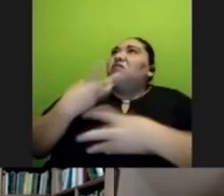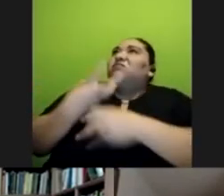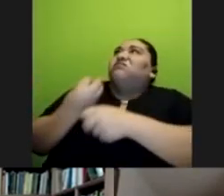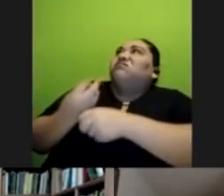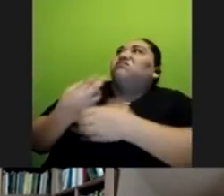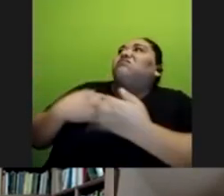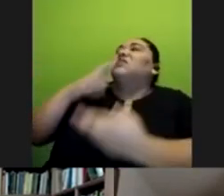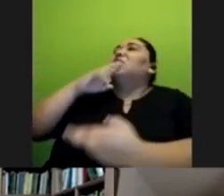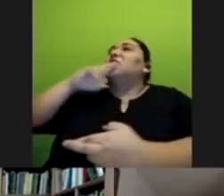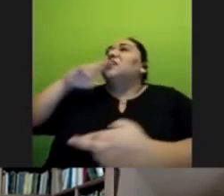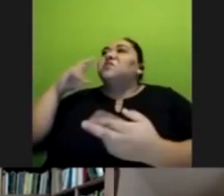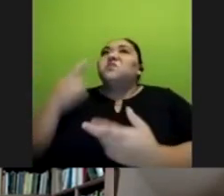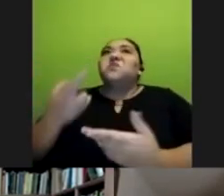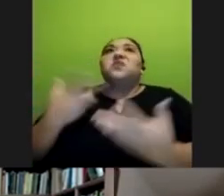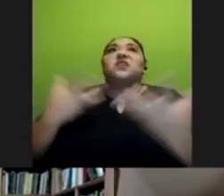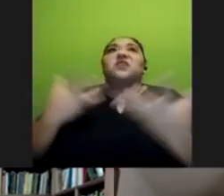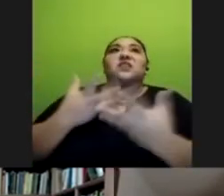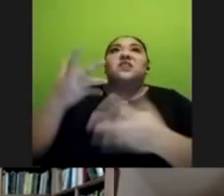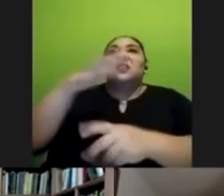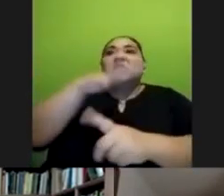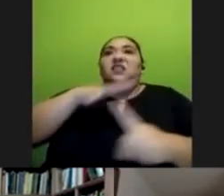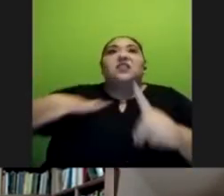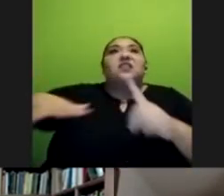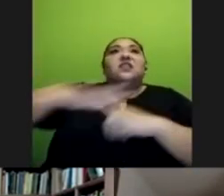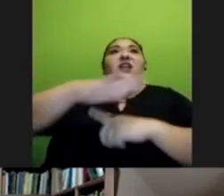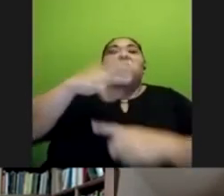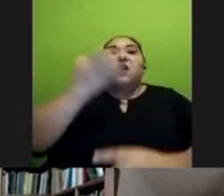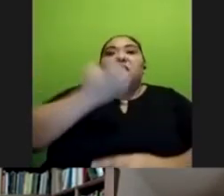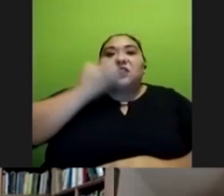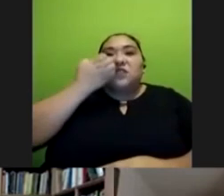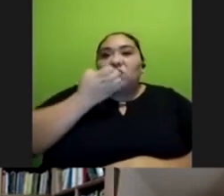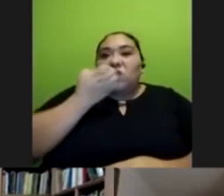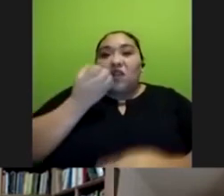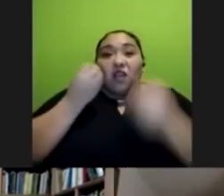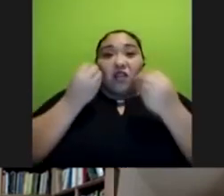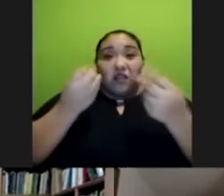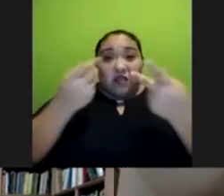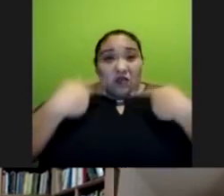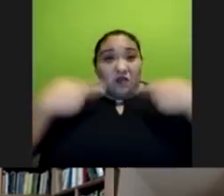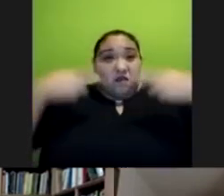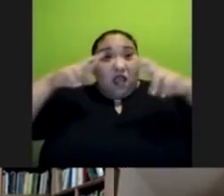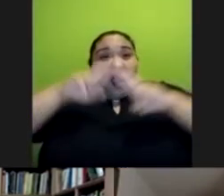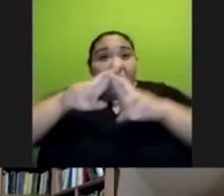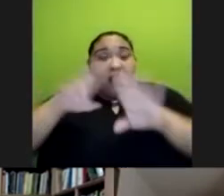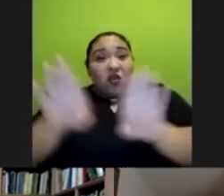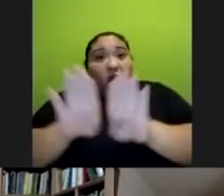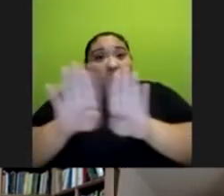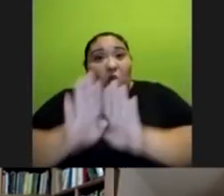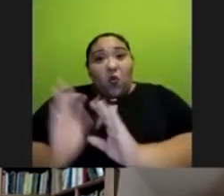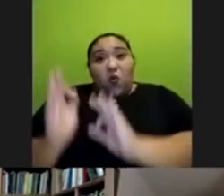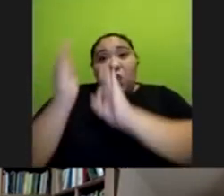es la escuela en donde tantos maestros están preguntándose cómo enfrentarlo, ¿no?